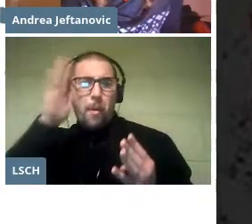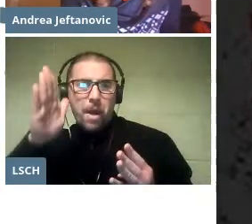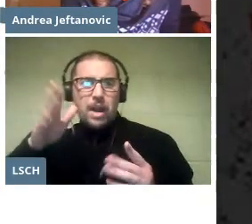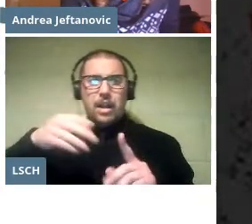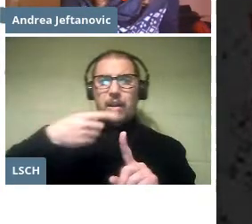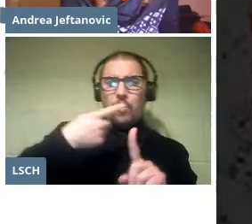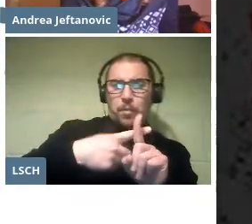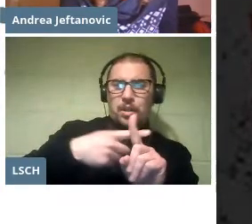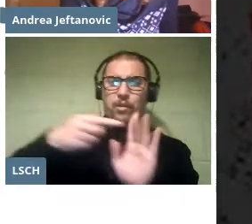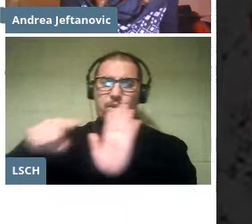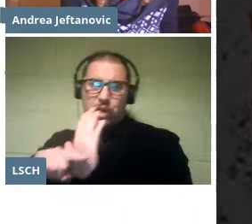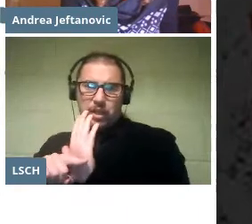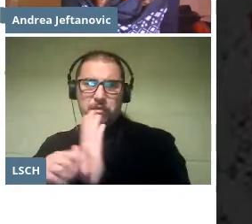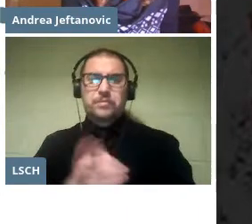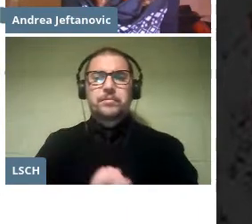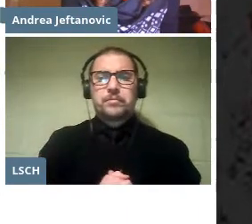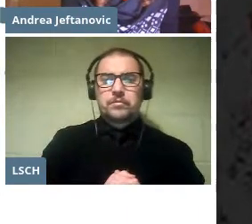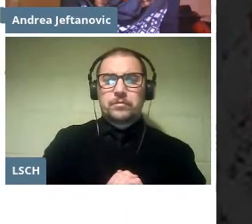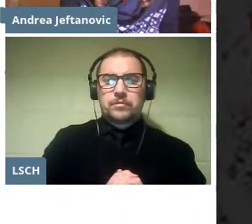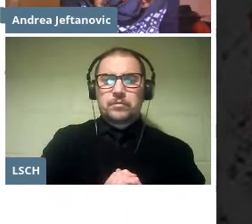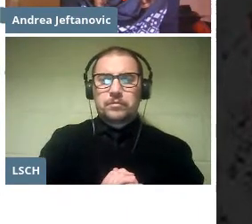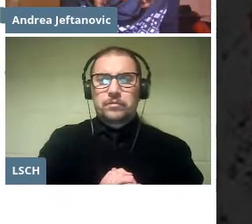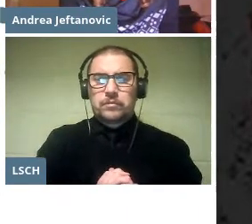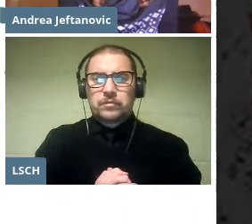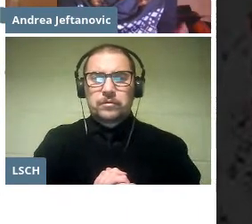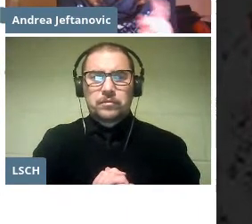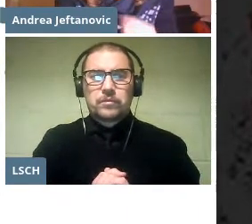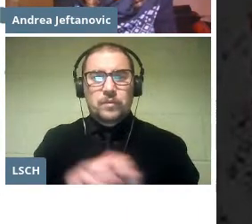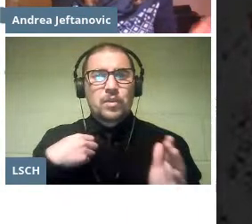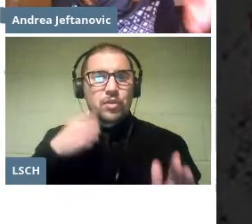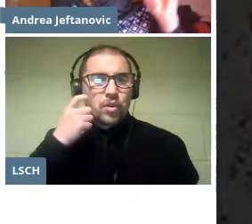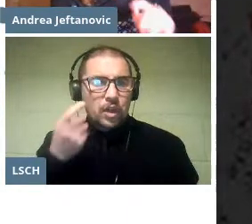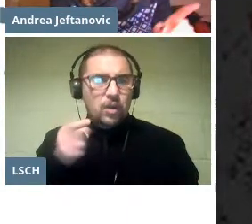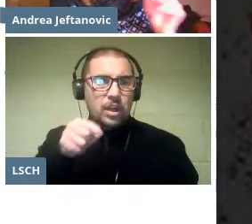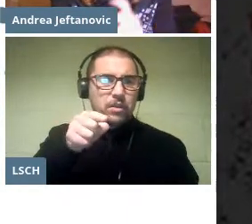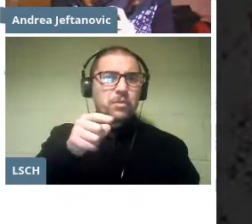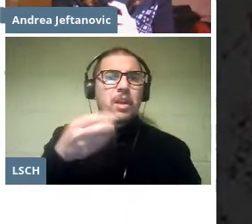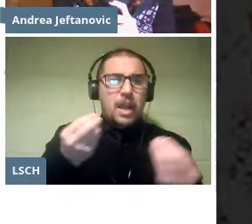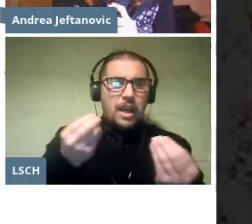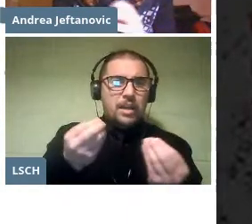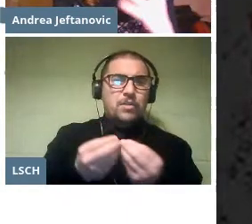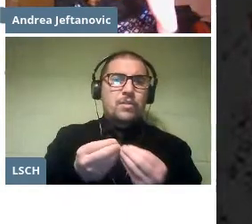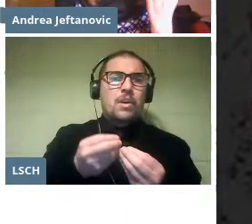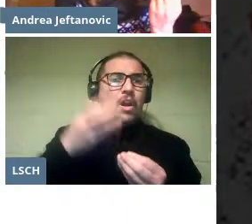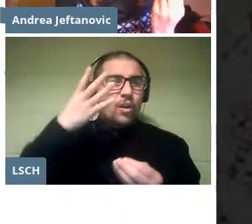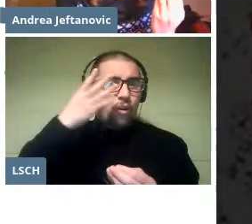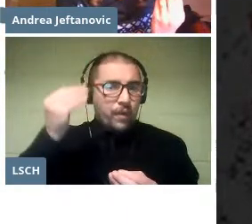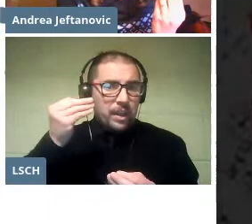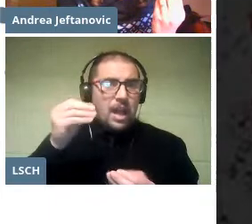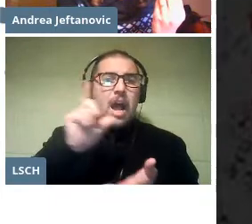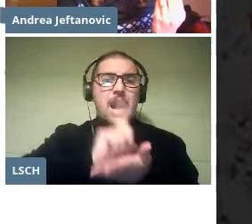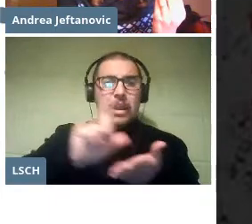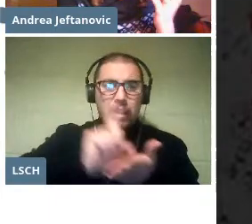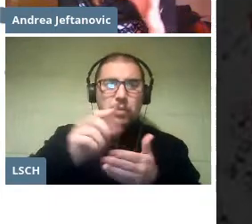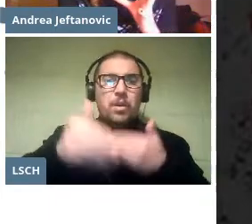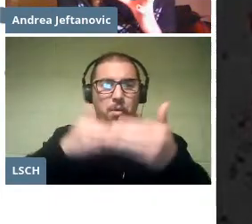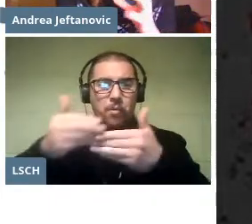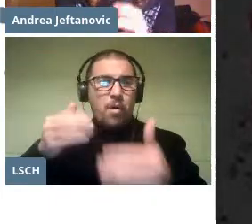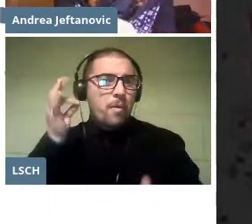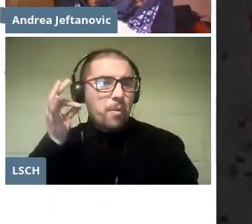bien visto. Es un hecho que se tiende a asociar la literatura producida por mujeres con espacios